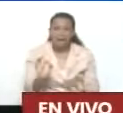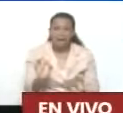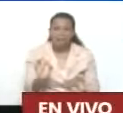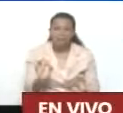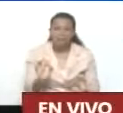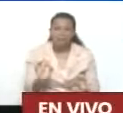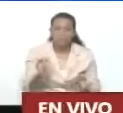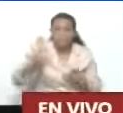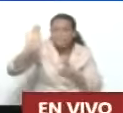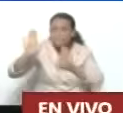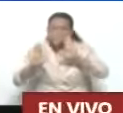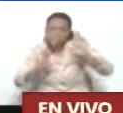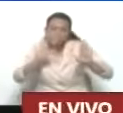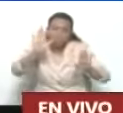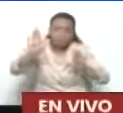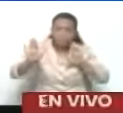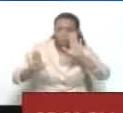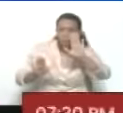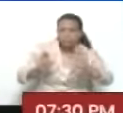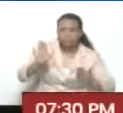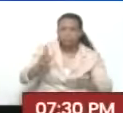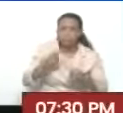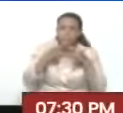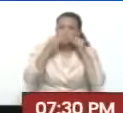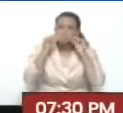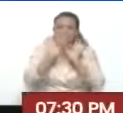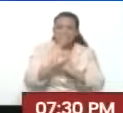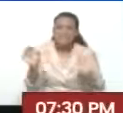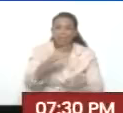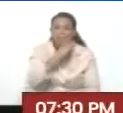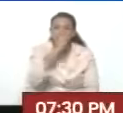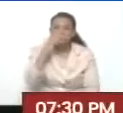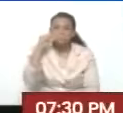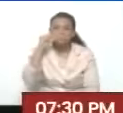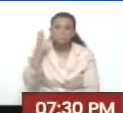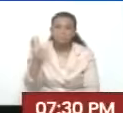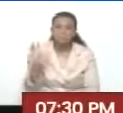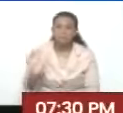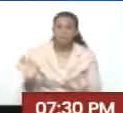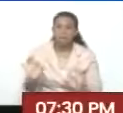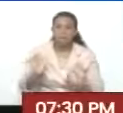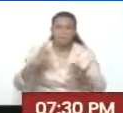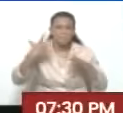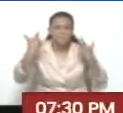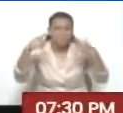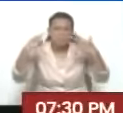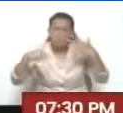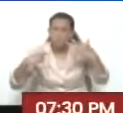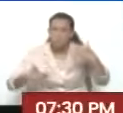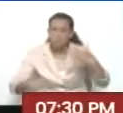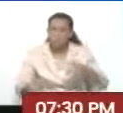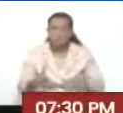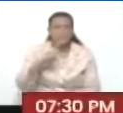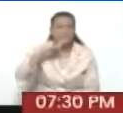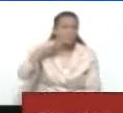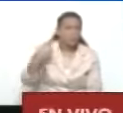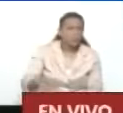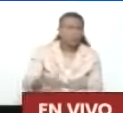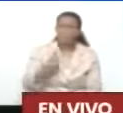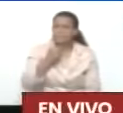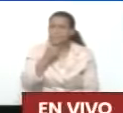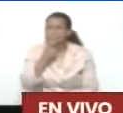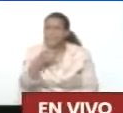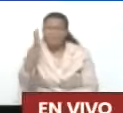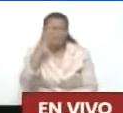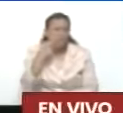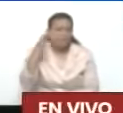Marceau. Claro. Al estilo de Charles Chaplin. No hace falta que tú hables ruso, inglés,